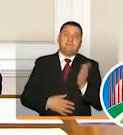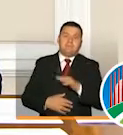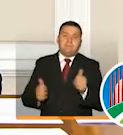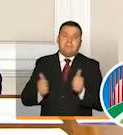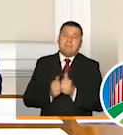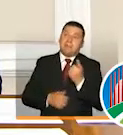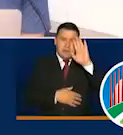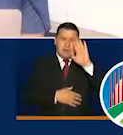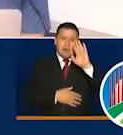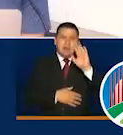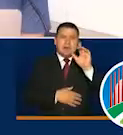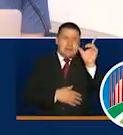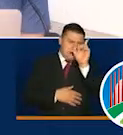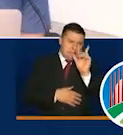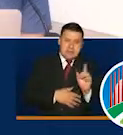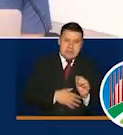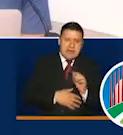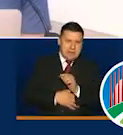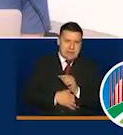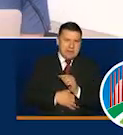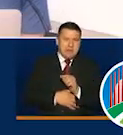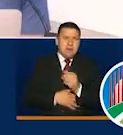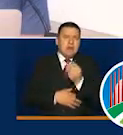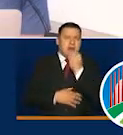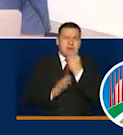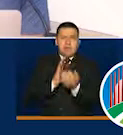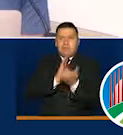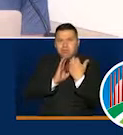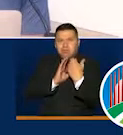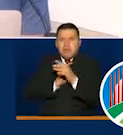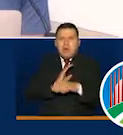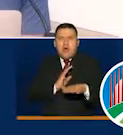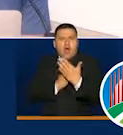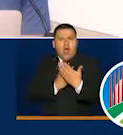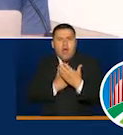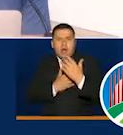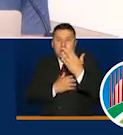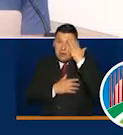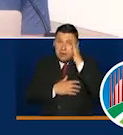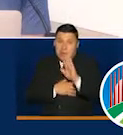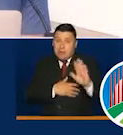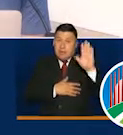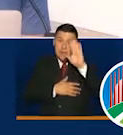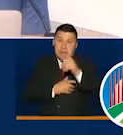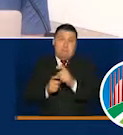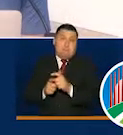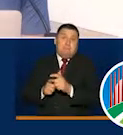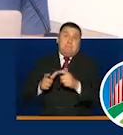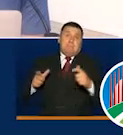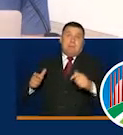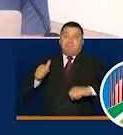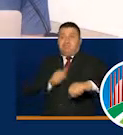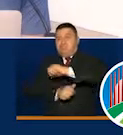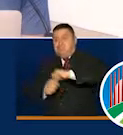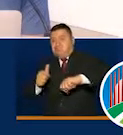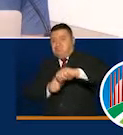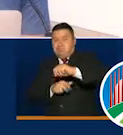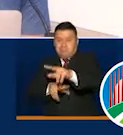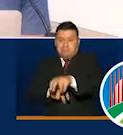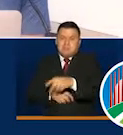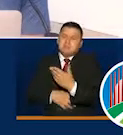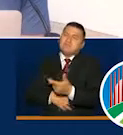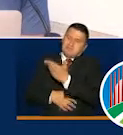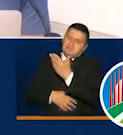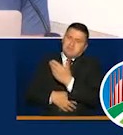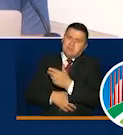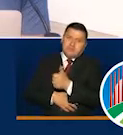en su intervención el gobernador del cesar entregó un completo balance sobre la reactivación de la economía en el territorio logrando continuar con obras de infraestructura